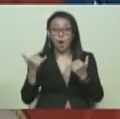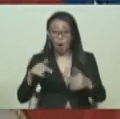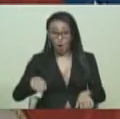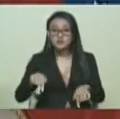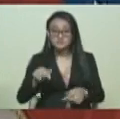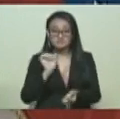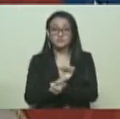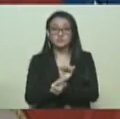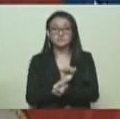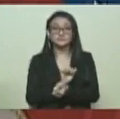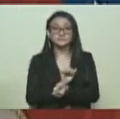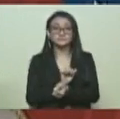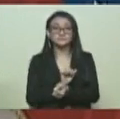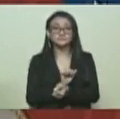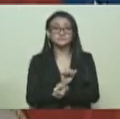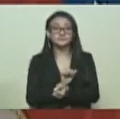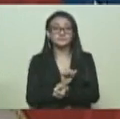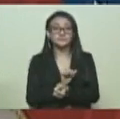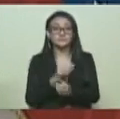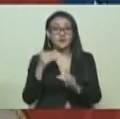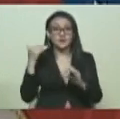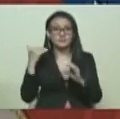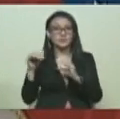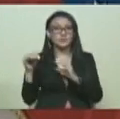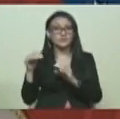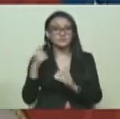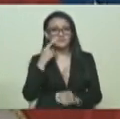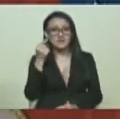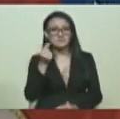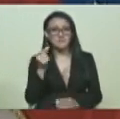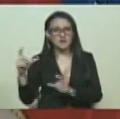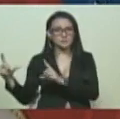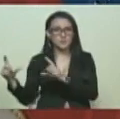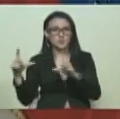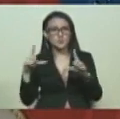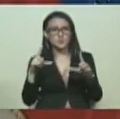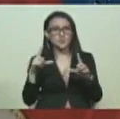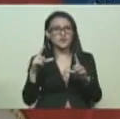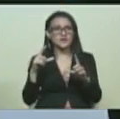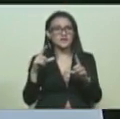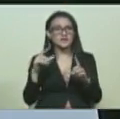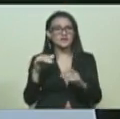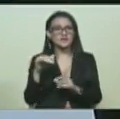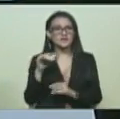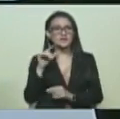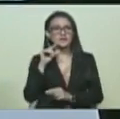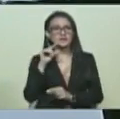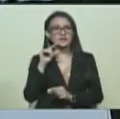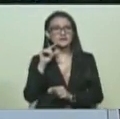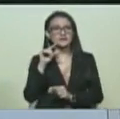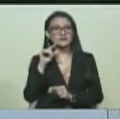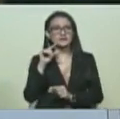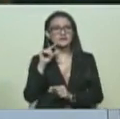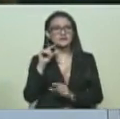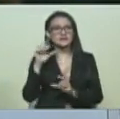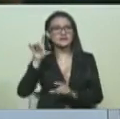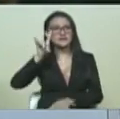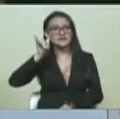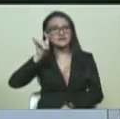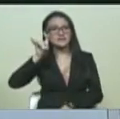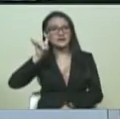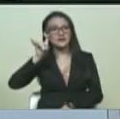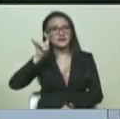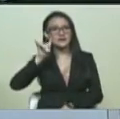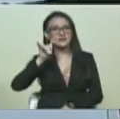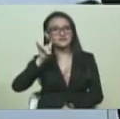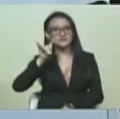le envía a este prófugo Óscar Pérez la imagen de Instagram y la reseña de una tranca,